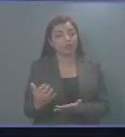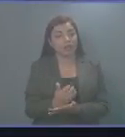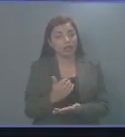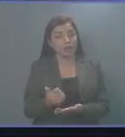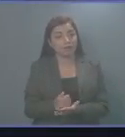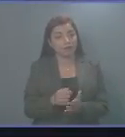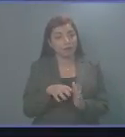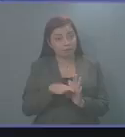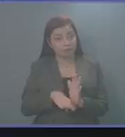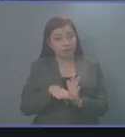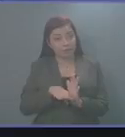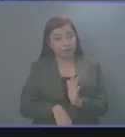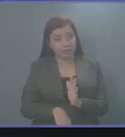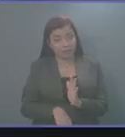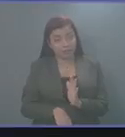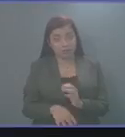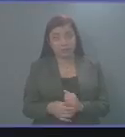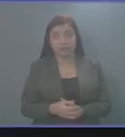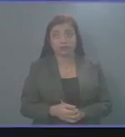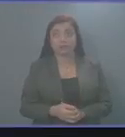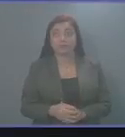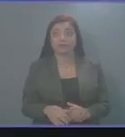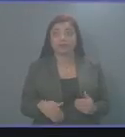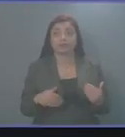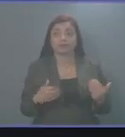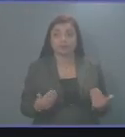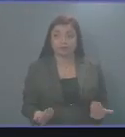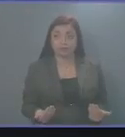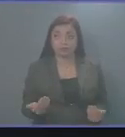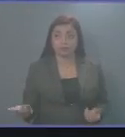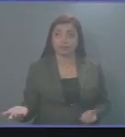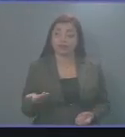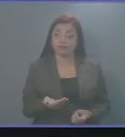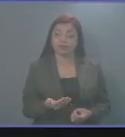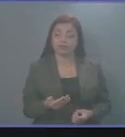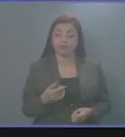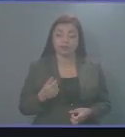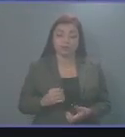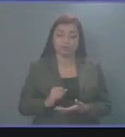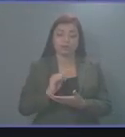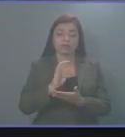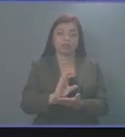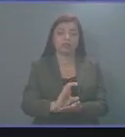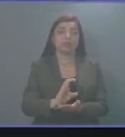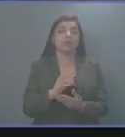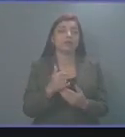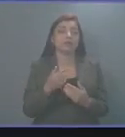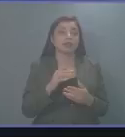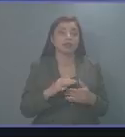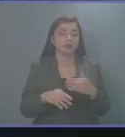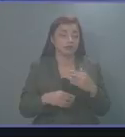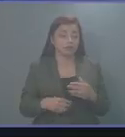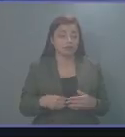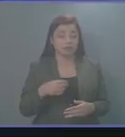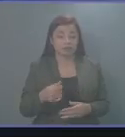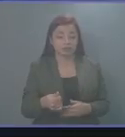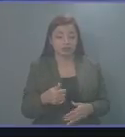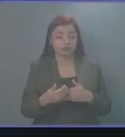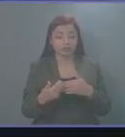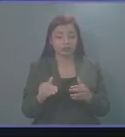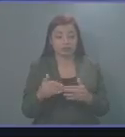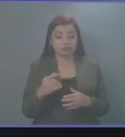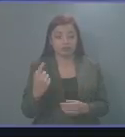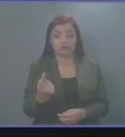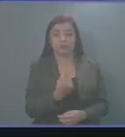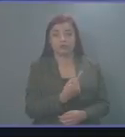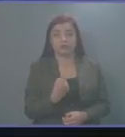bajas con el objeto de fomentar la inversión y el financiamiento accesible a las personas